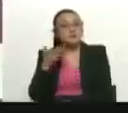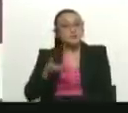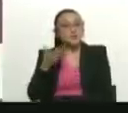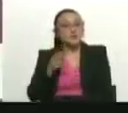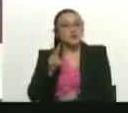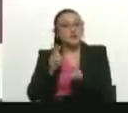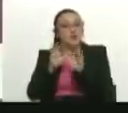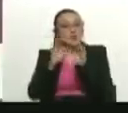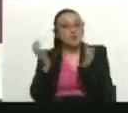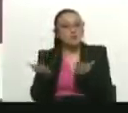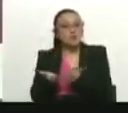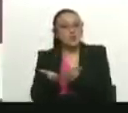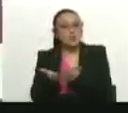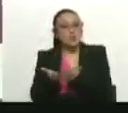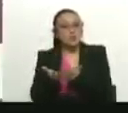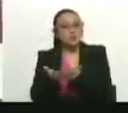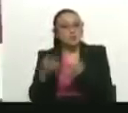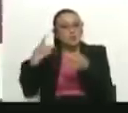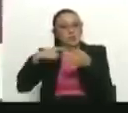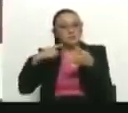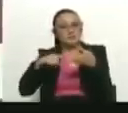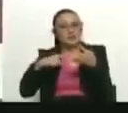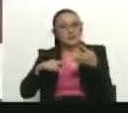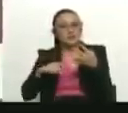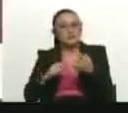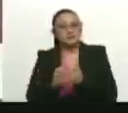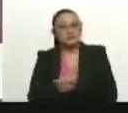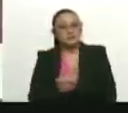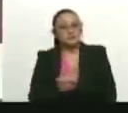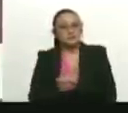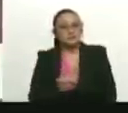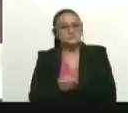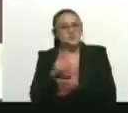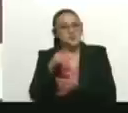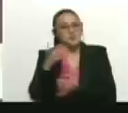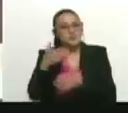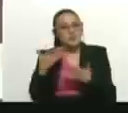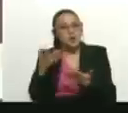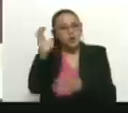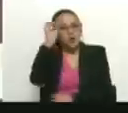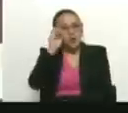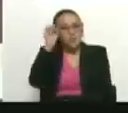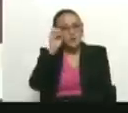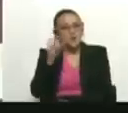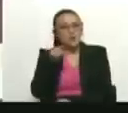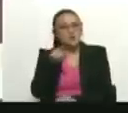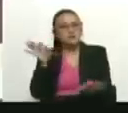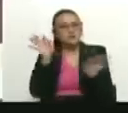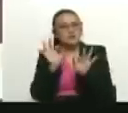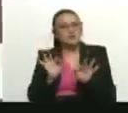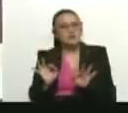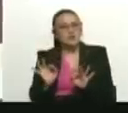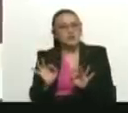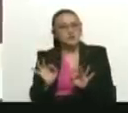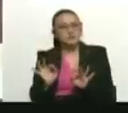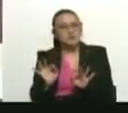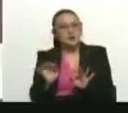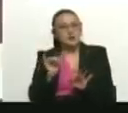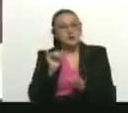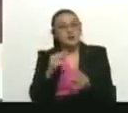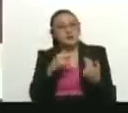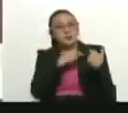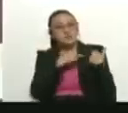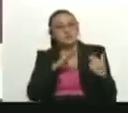nuevo mundo multipolar. ¿Y qué opinaría usted de ese mecanismo y el papel que juega